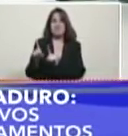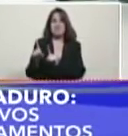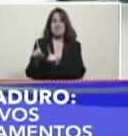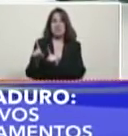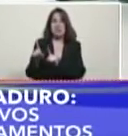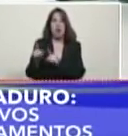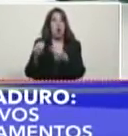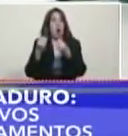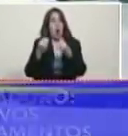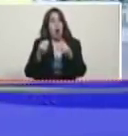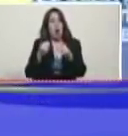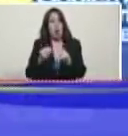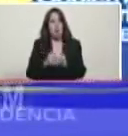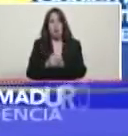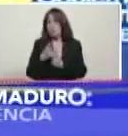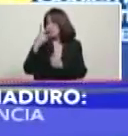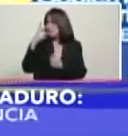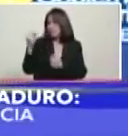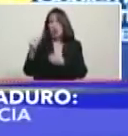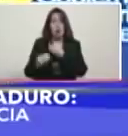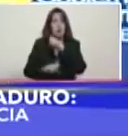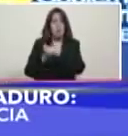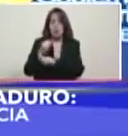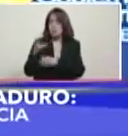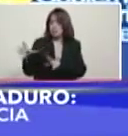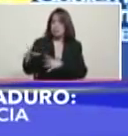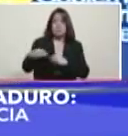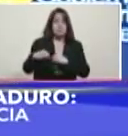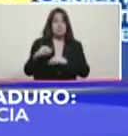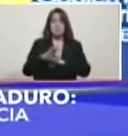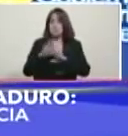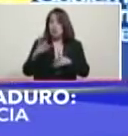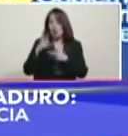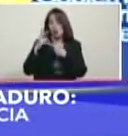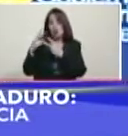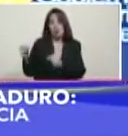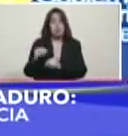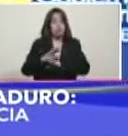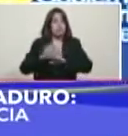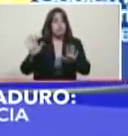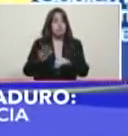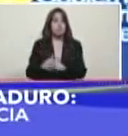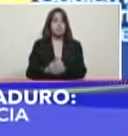inescrupuloso. No lo vamos a aceptar. No va.